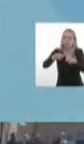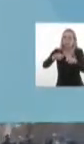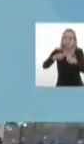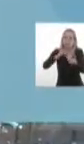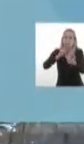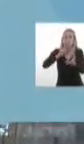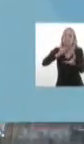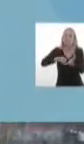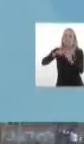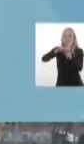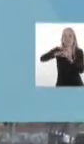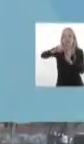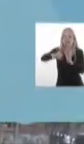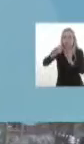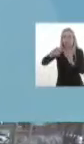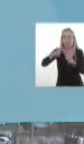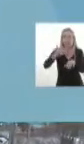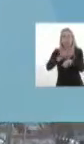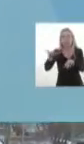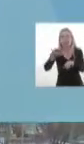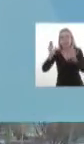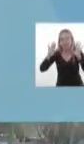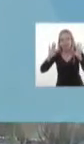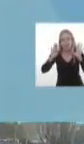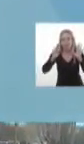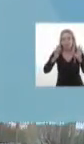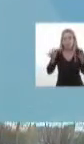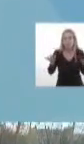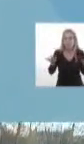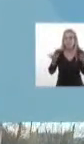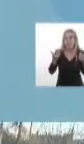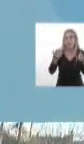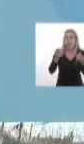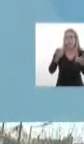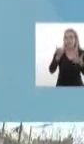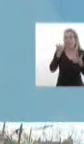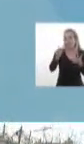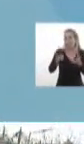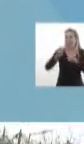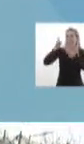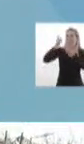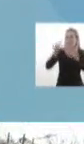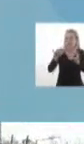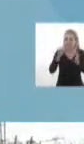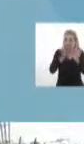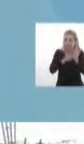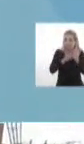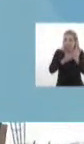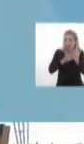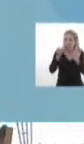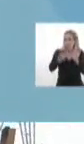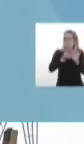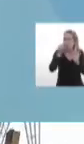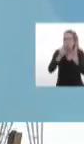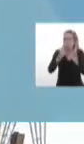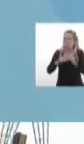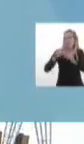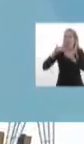continuidad a aquello que había empezado con macri de los cuervos está cerca y hablas con él las referencias sí